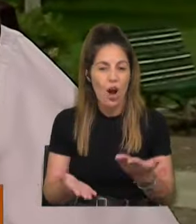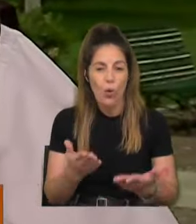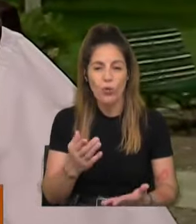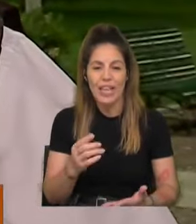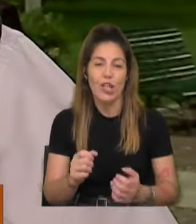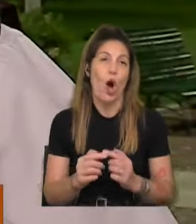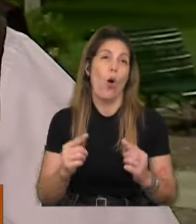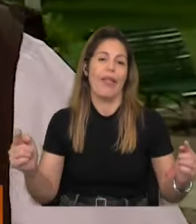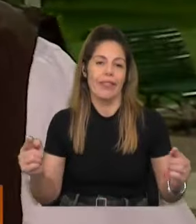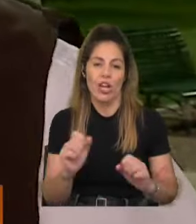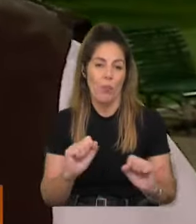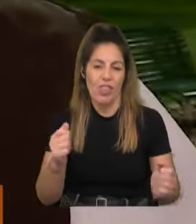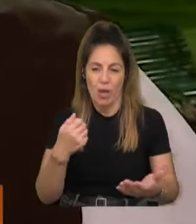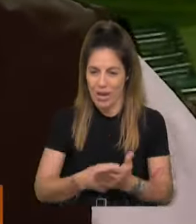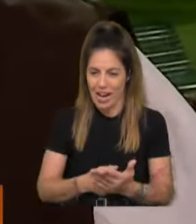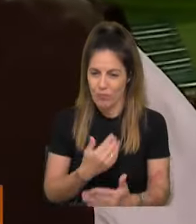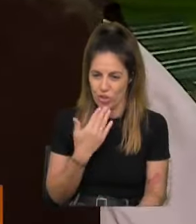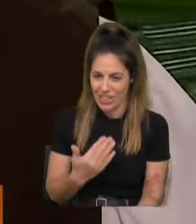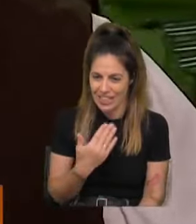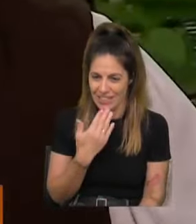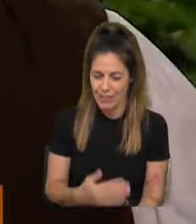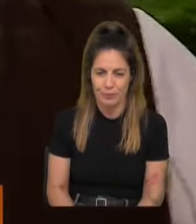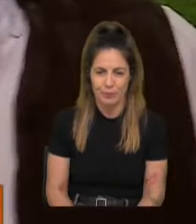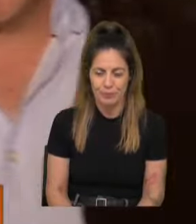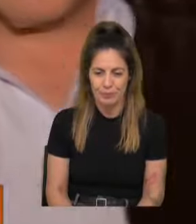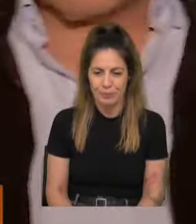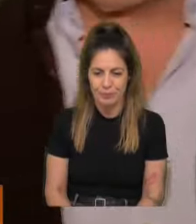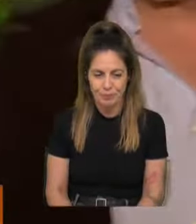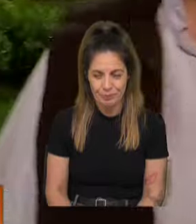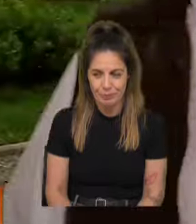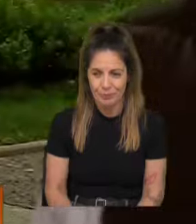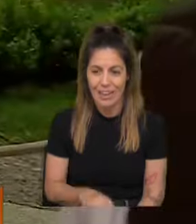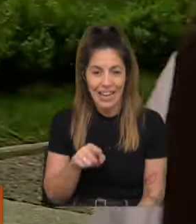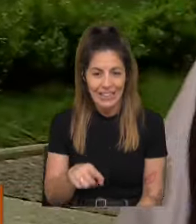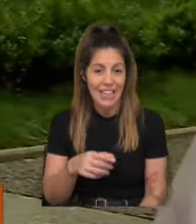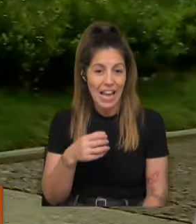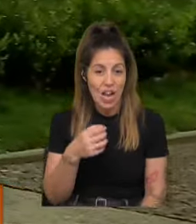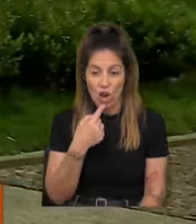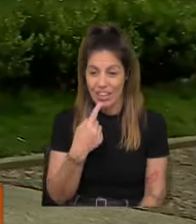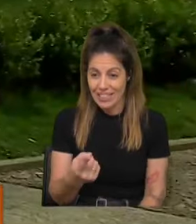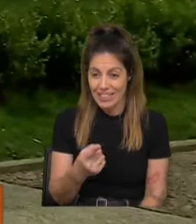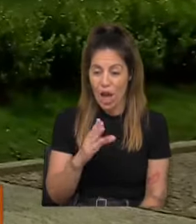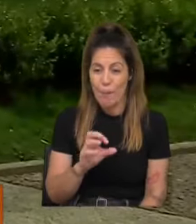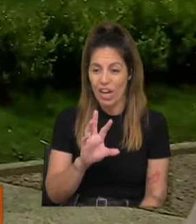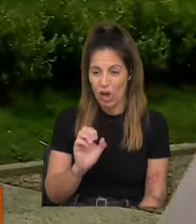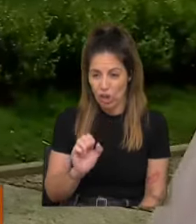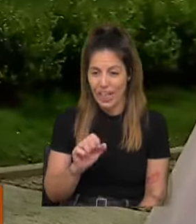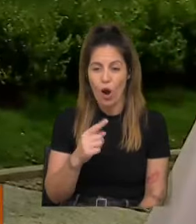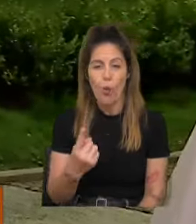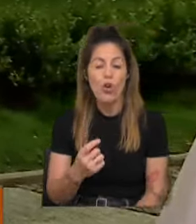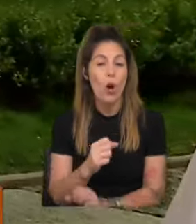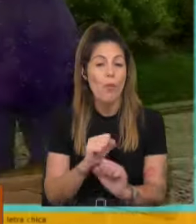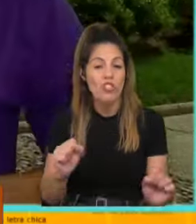desmedida o impagable bien muchas gracias a ustedes bien esteas eran las expresiones de Álvaro perrone acerca de uno de los posibles plebiscitos en el mes de